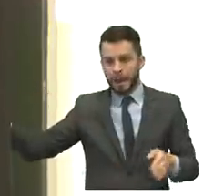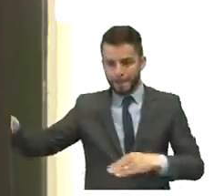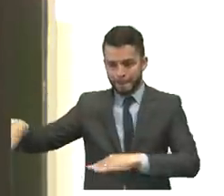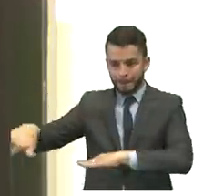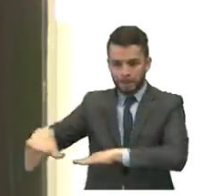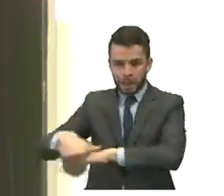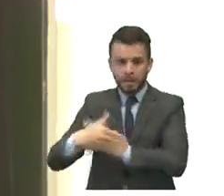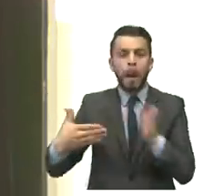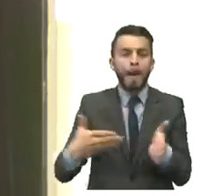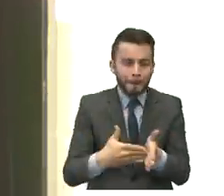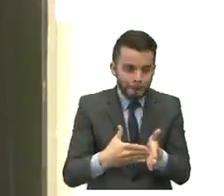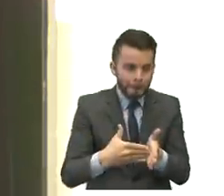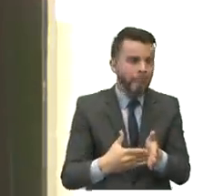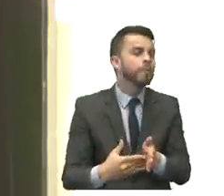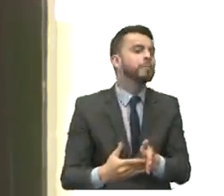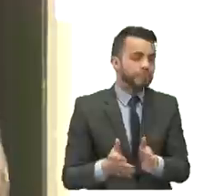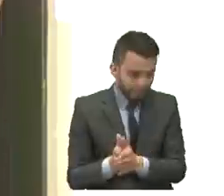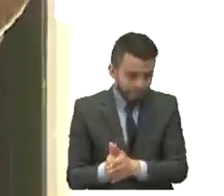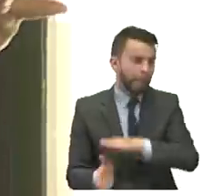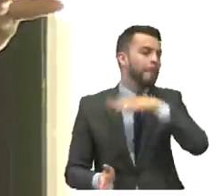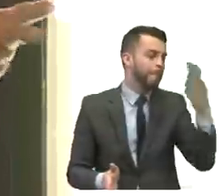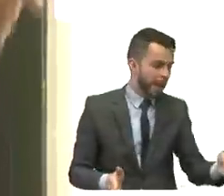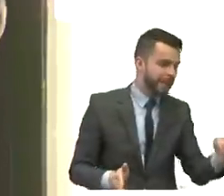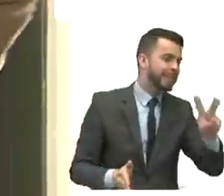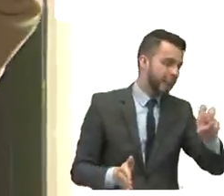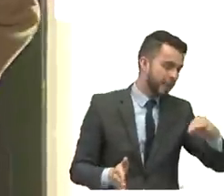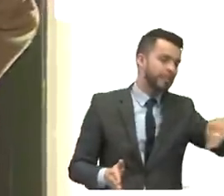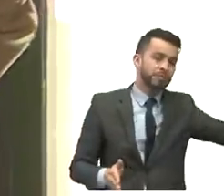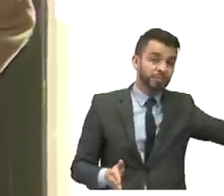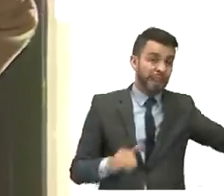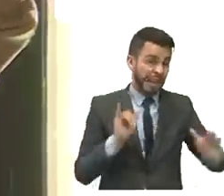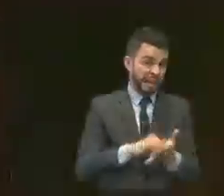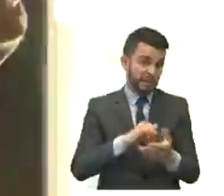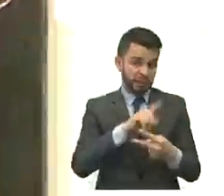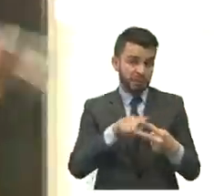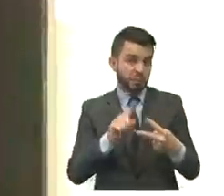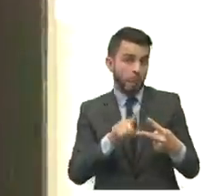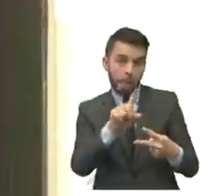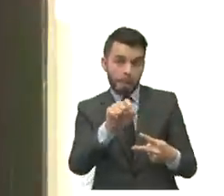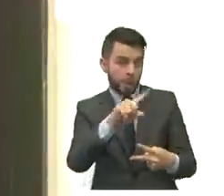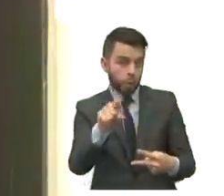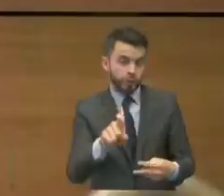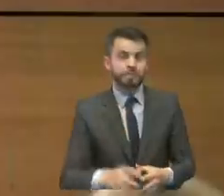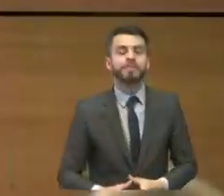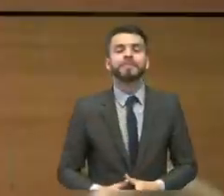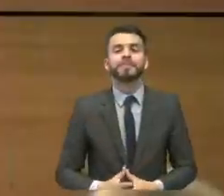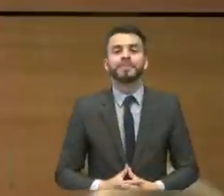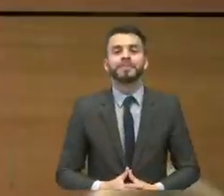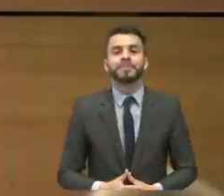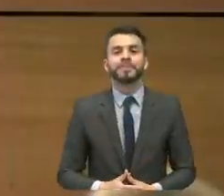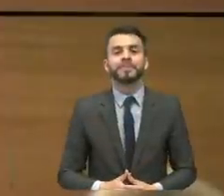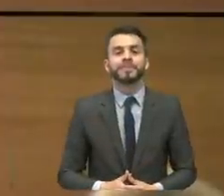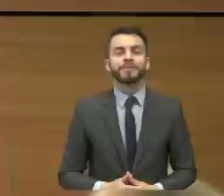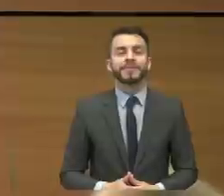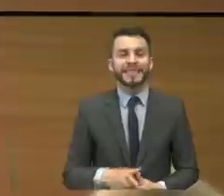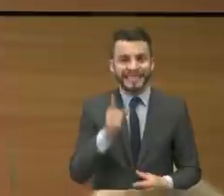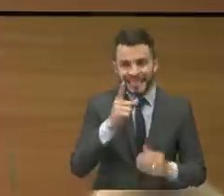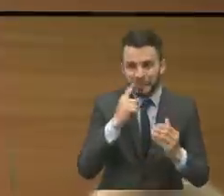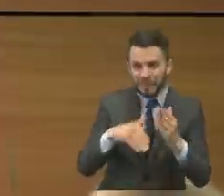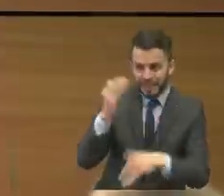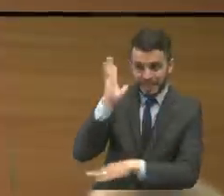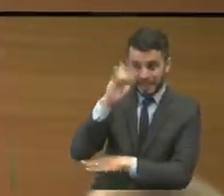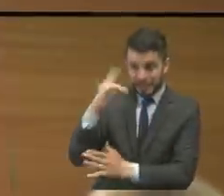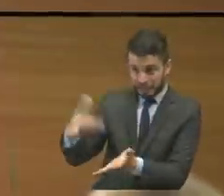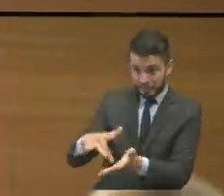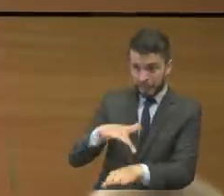a lo que tiene que ver con el tema conceptual. Son mis dos preguntas. Muchas gracias. No sé si alcanzaste a llegar desde el principio de la presentación,